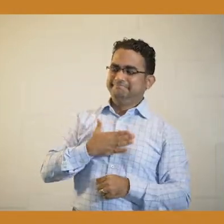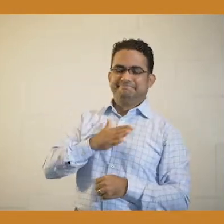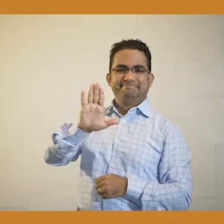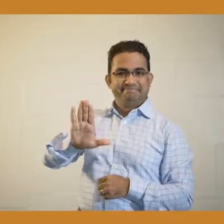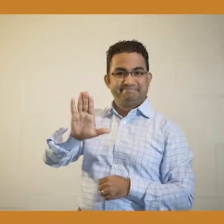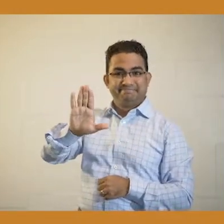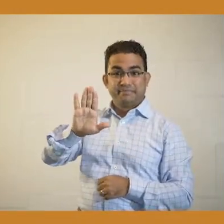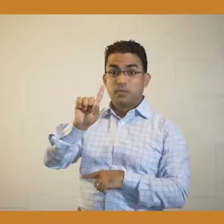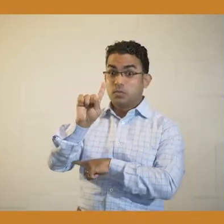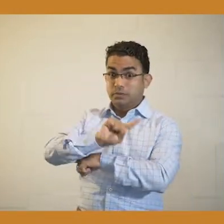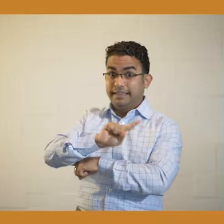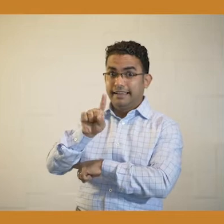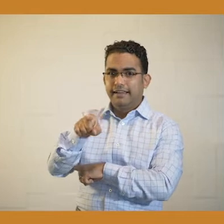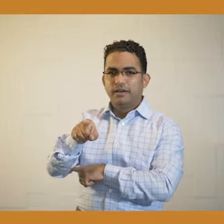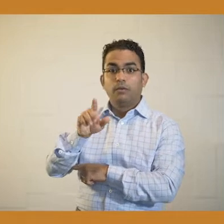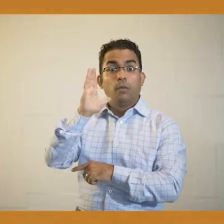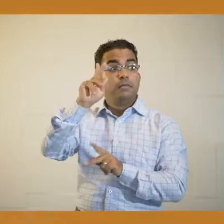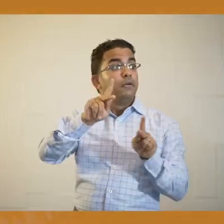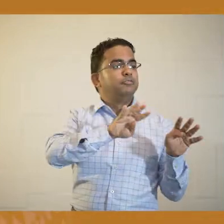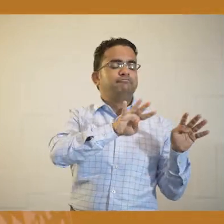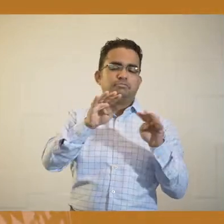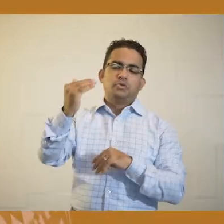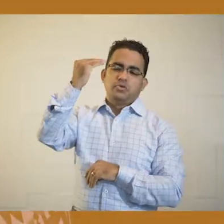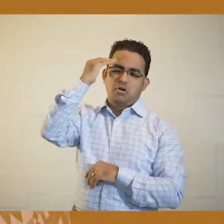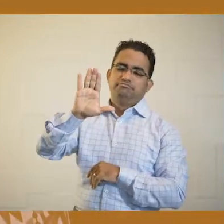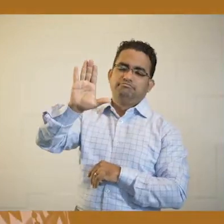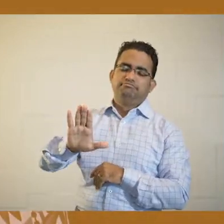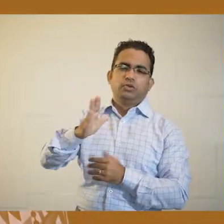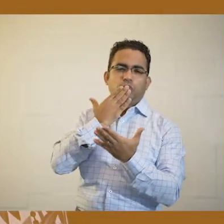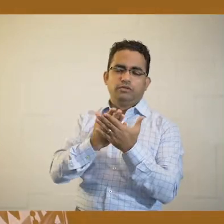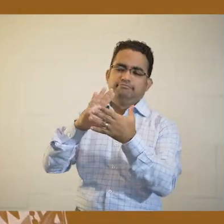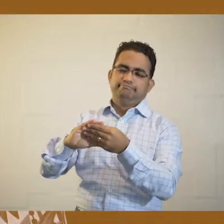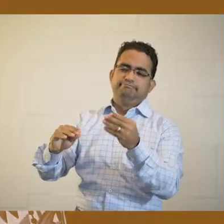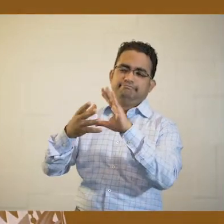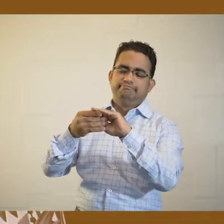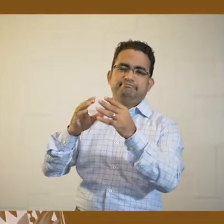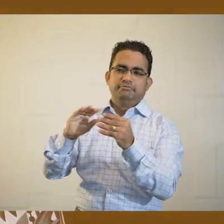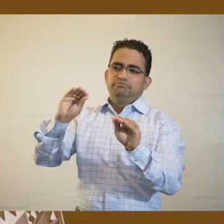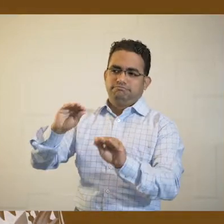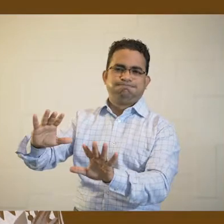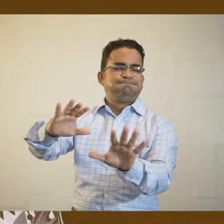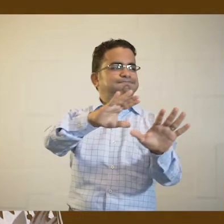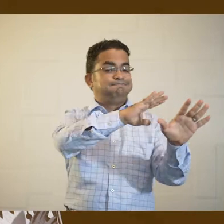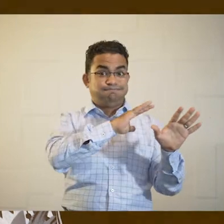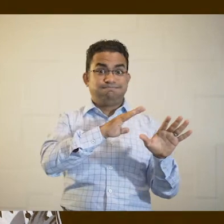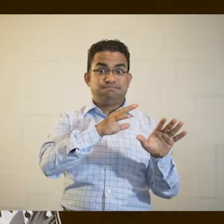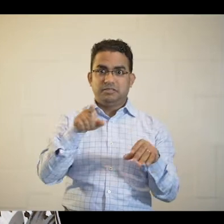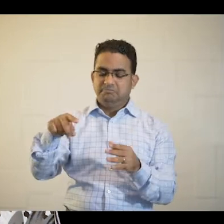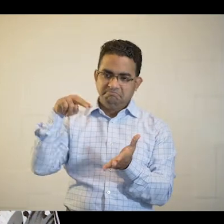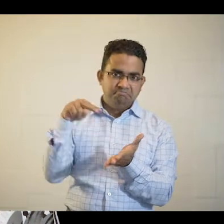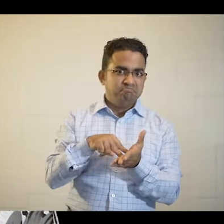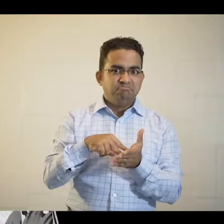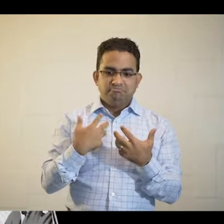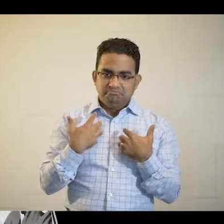Un día, la historia estará llena de ella, de esta mujer con la primavera adentro, que se le plantó a la